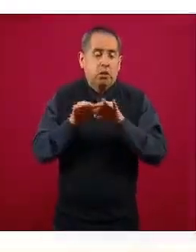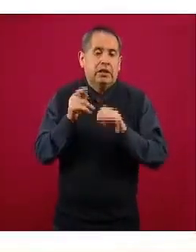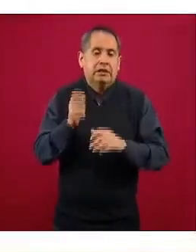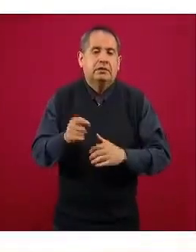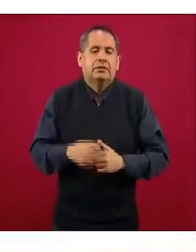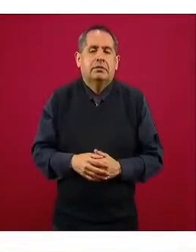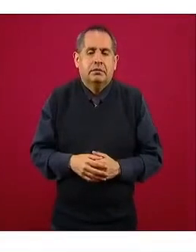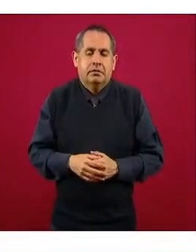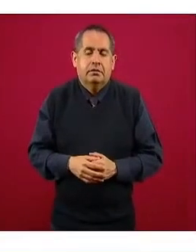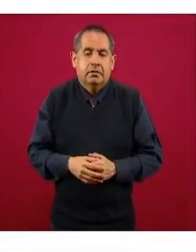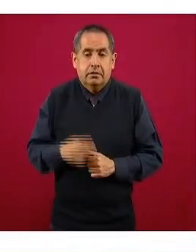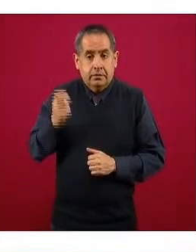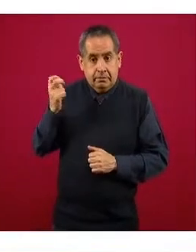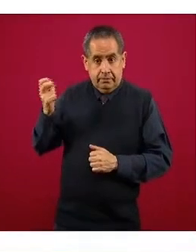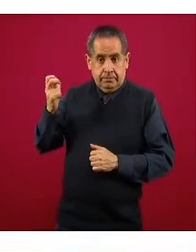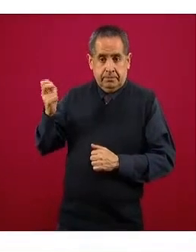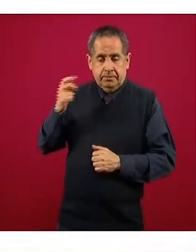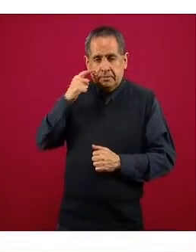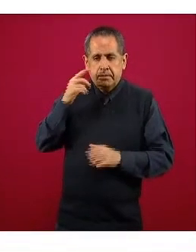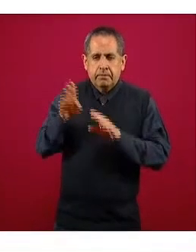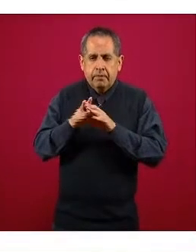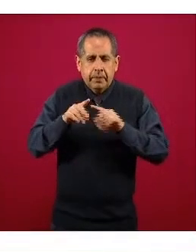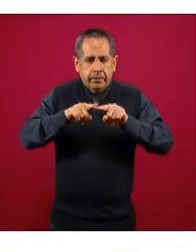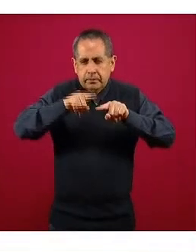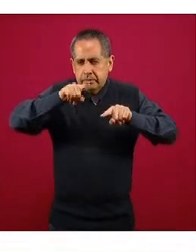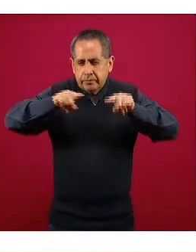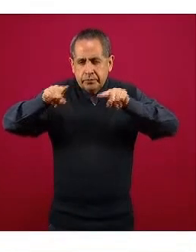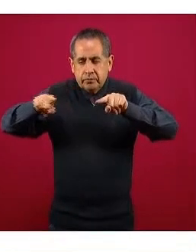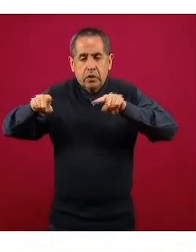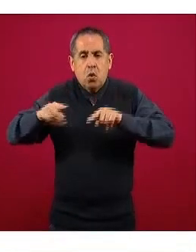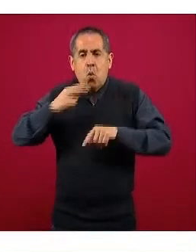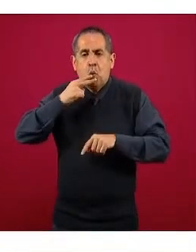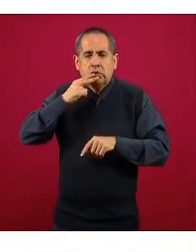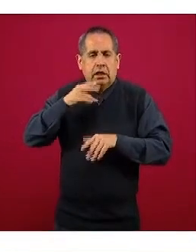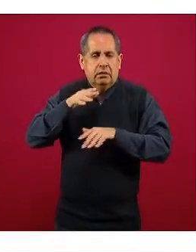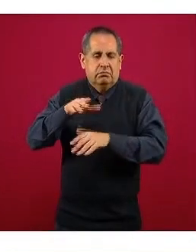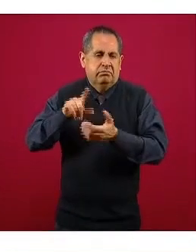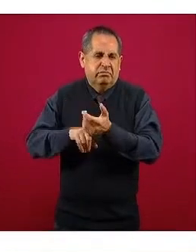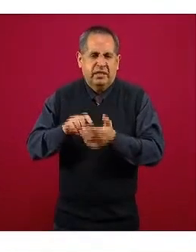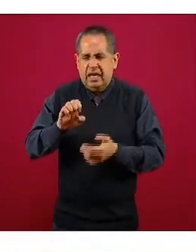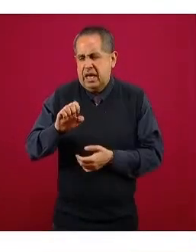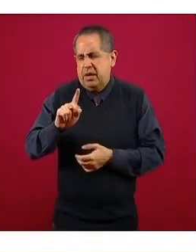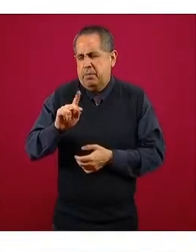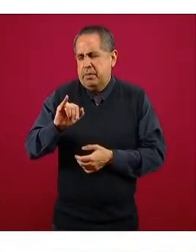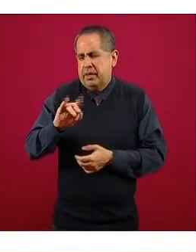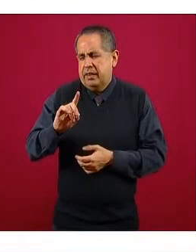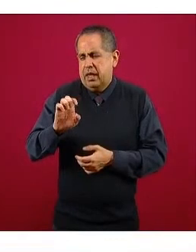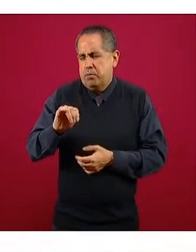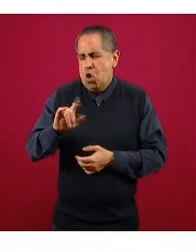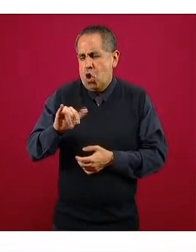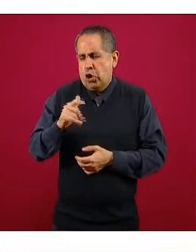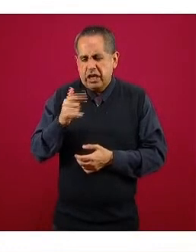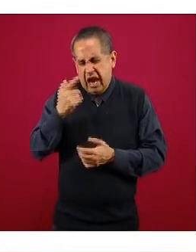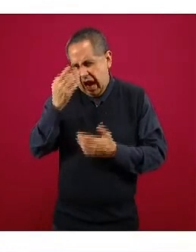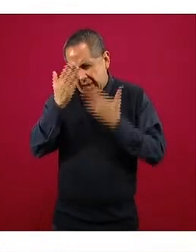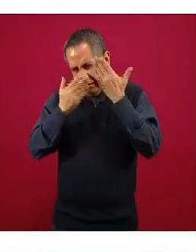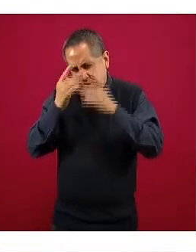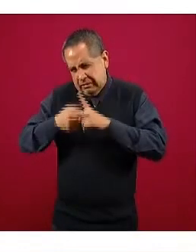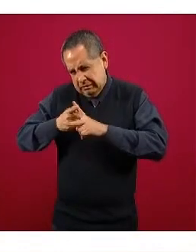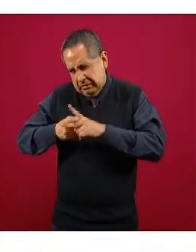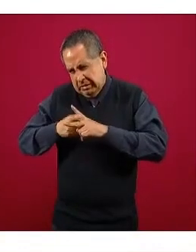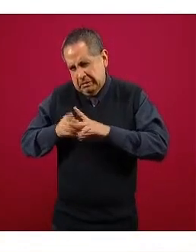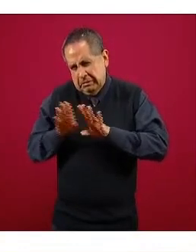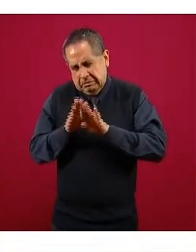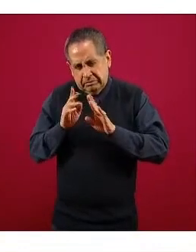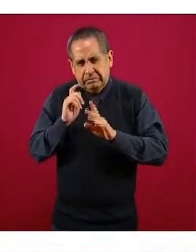importante. Este parámetro es una variable muy usada en epidemiología de enfermedades infecciosas, en epidemiología